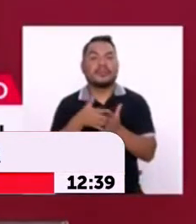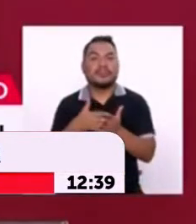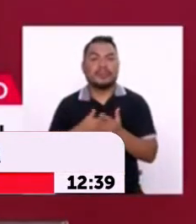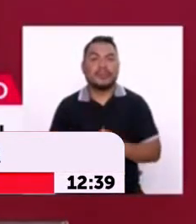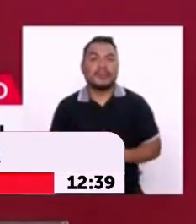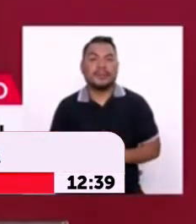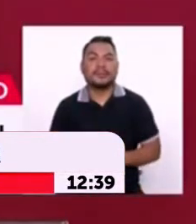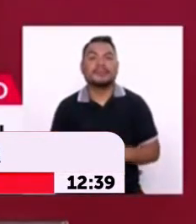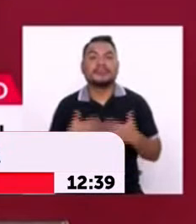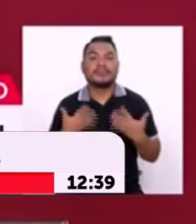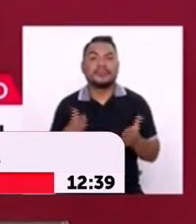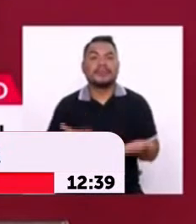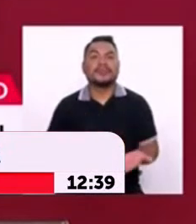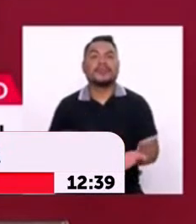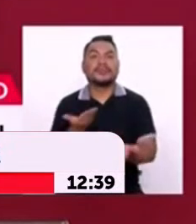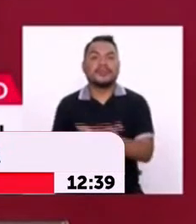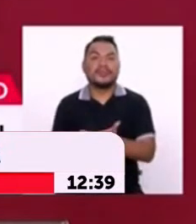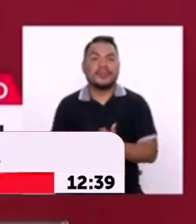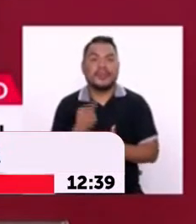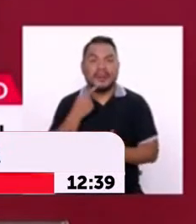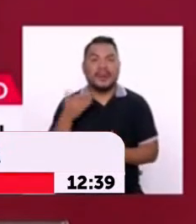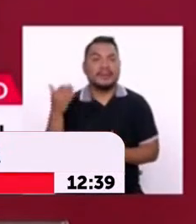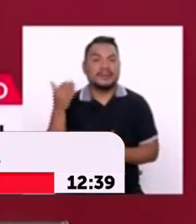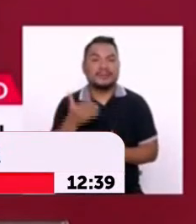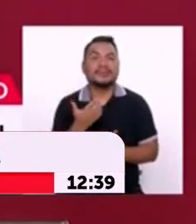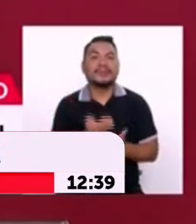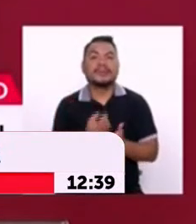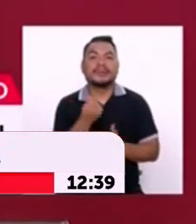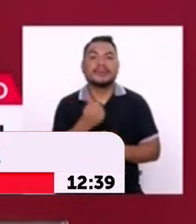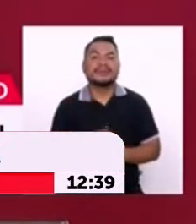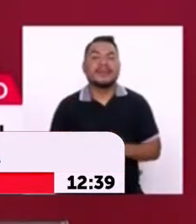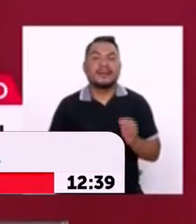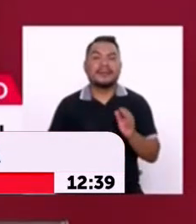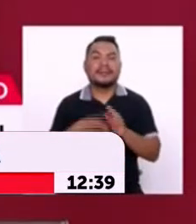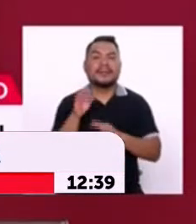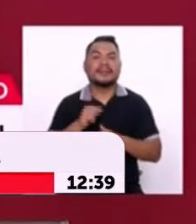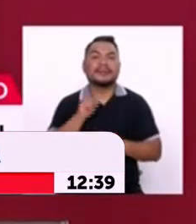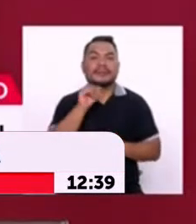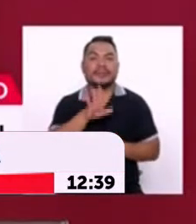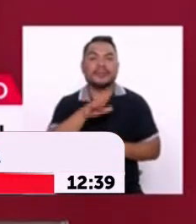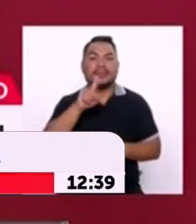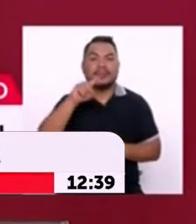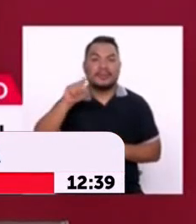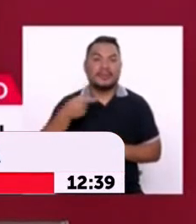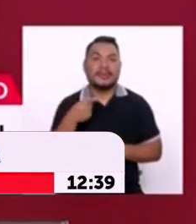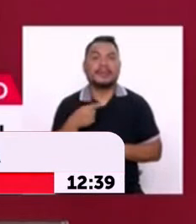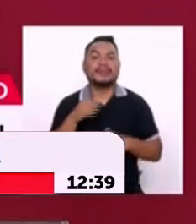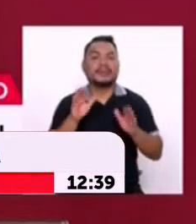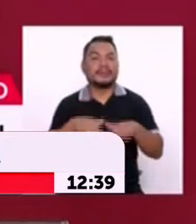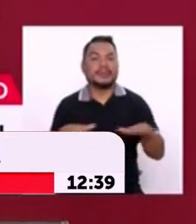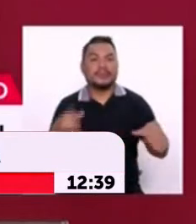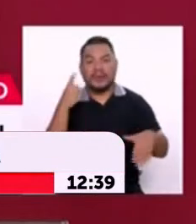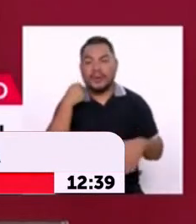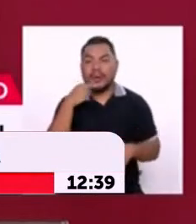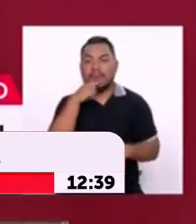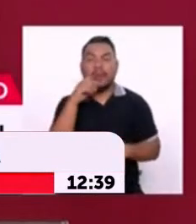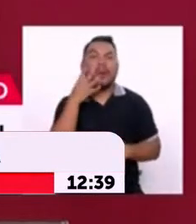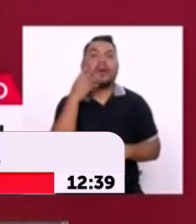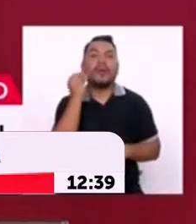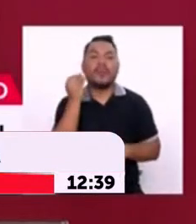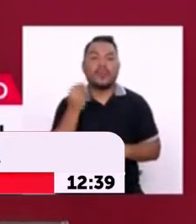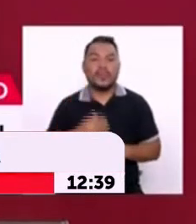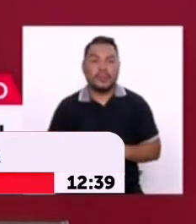Poblaciones Vulnerables. Se ha otorgado asistencia económica a más de 51 mil niñas,